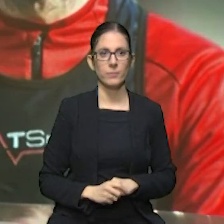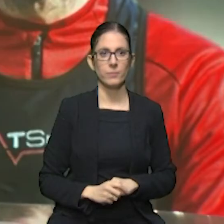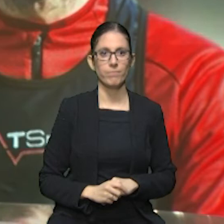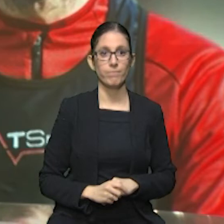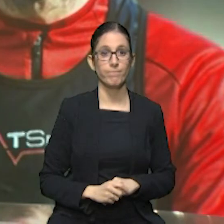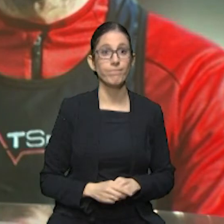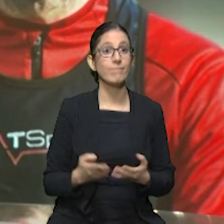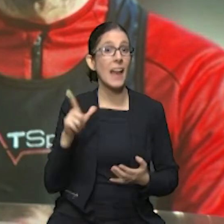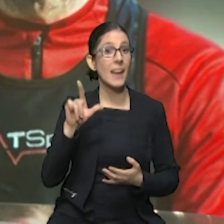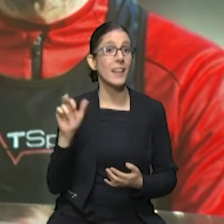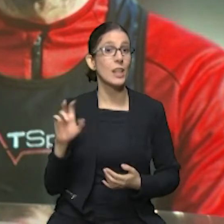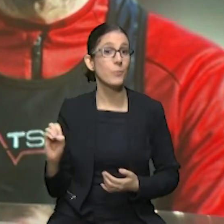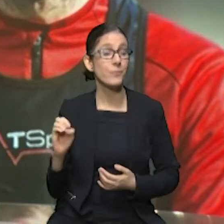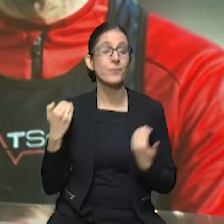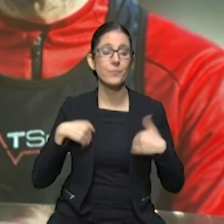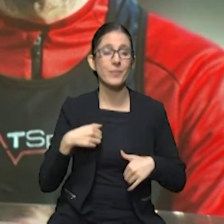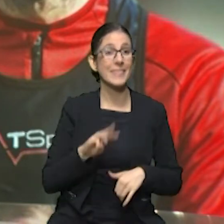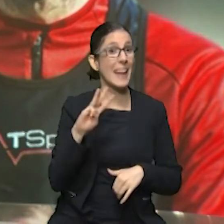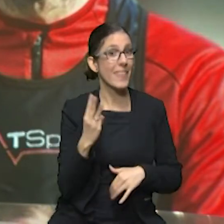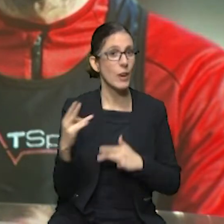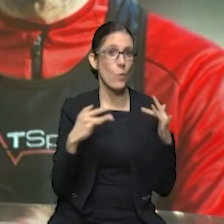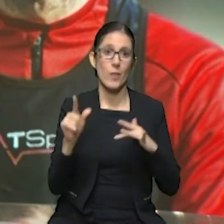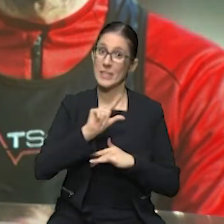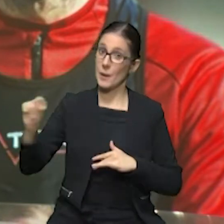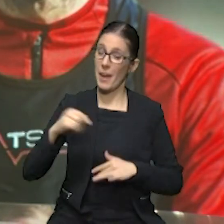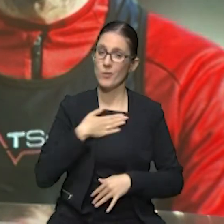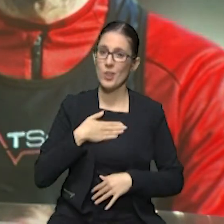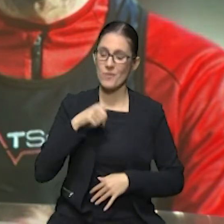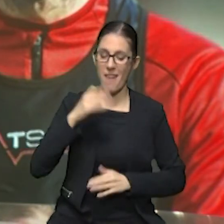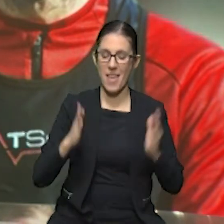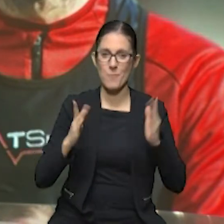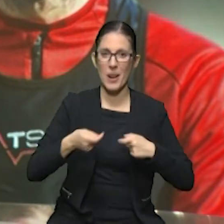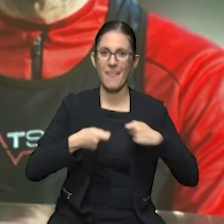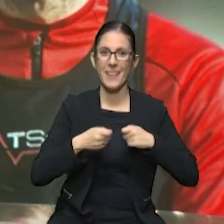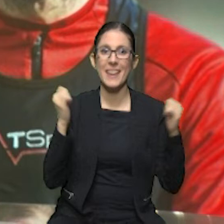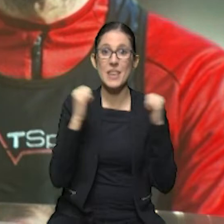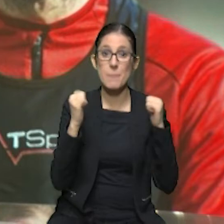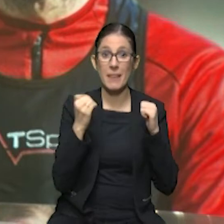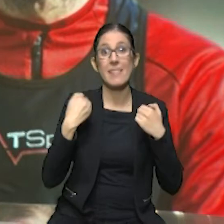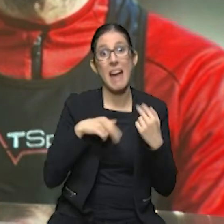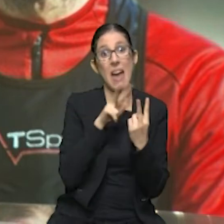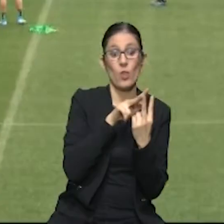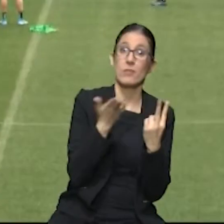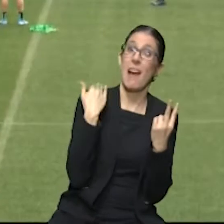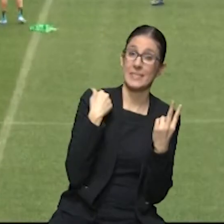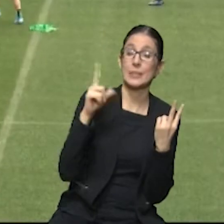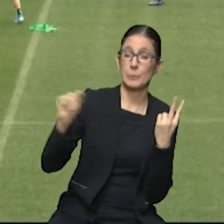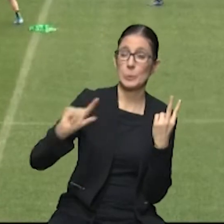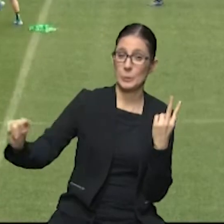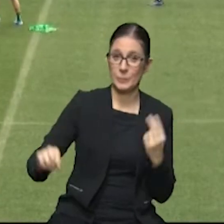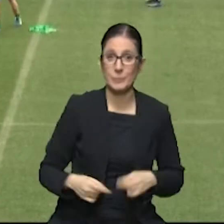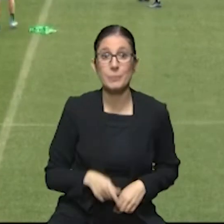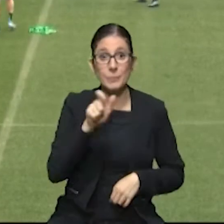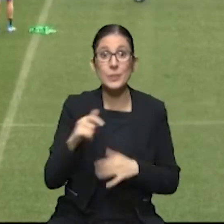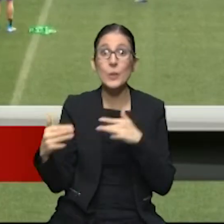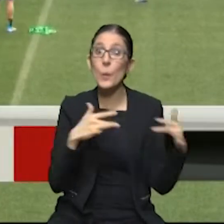Lillo se va a convertir en la tercera salida en Osasuna en el mercado invernal tras las de Perea y Brandón. El jugador no saltaba al